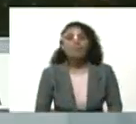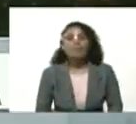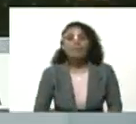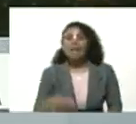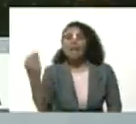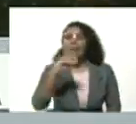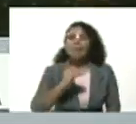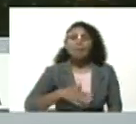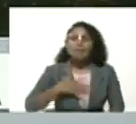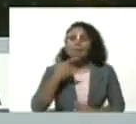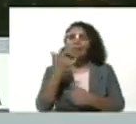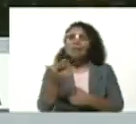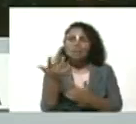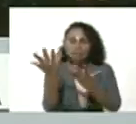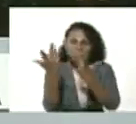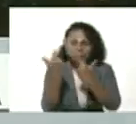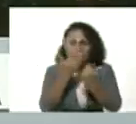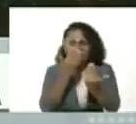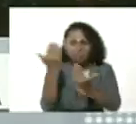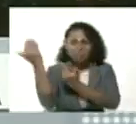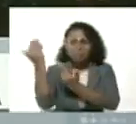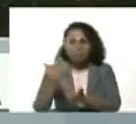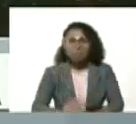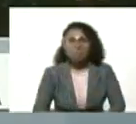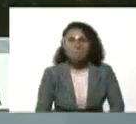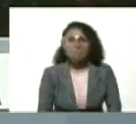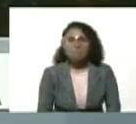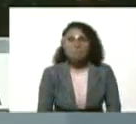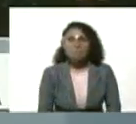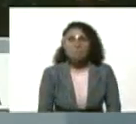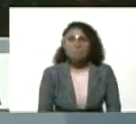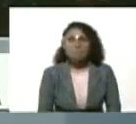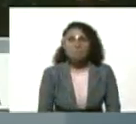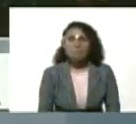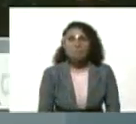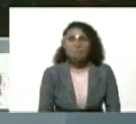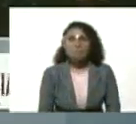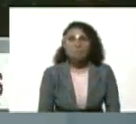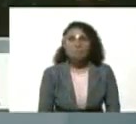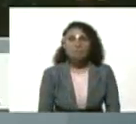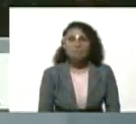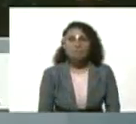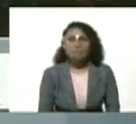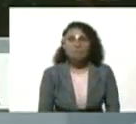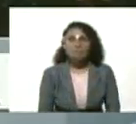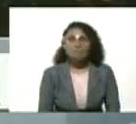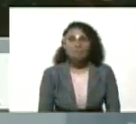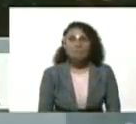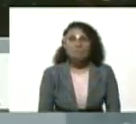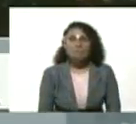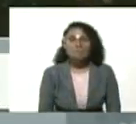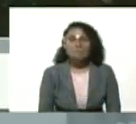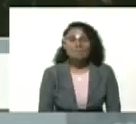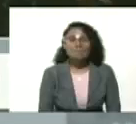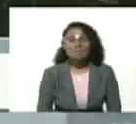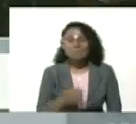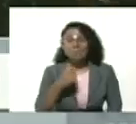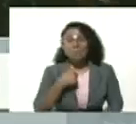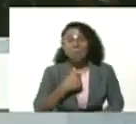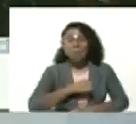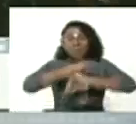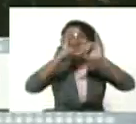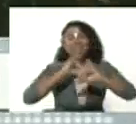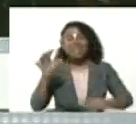puedes decir, Yolenny? Adelante. Estoy feliz,